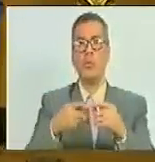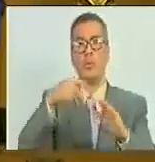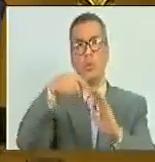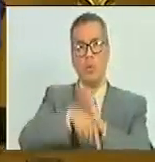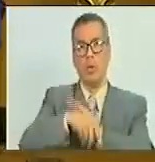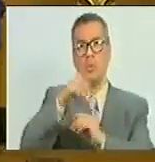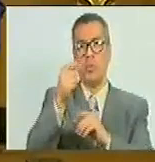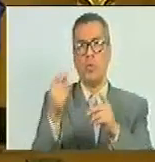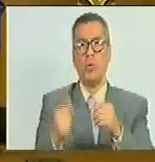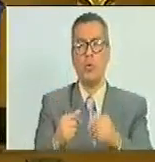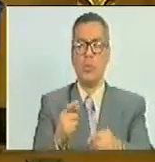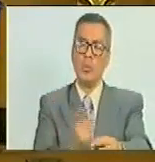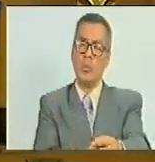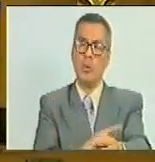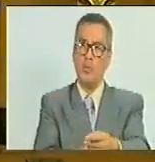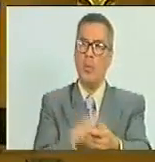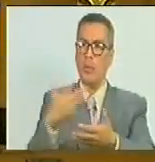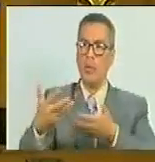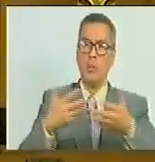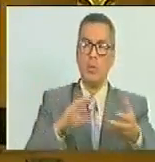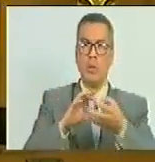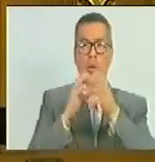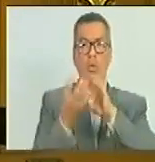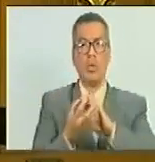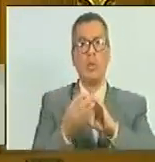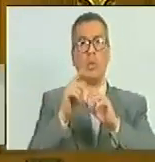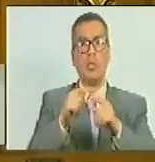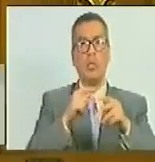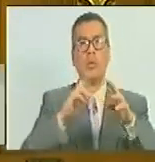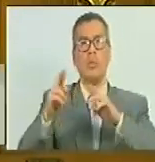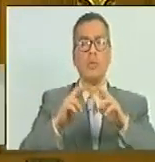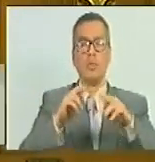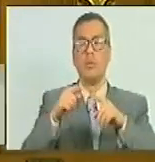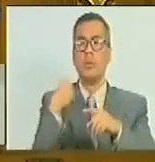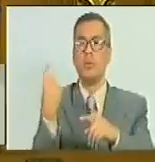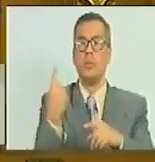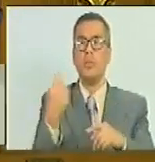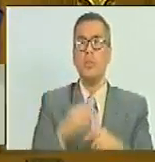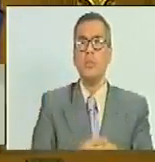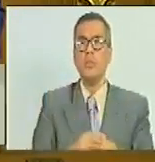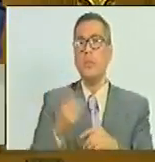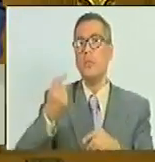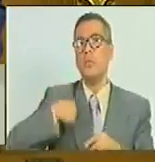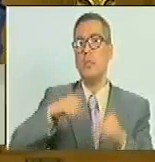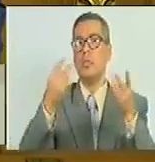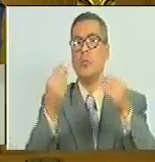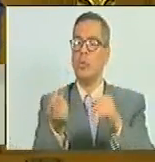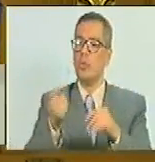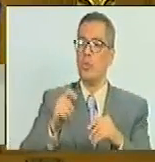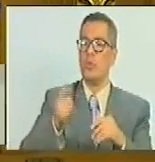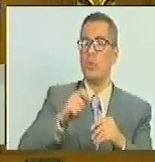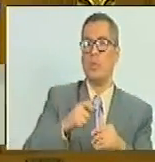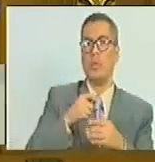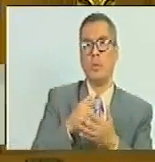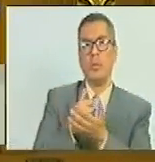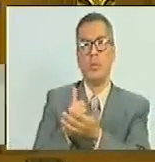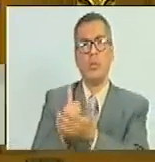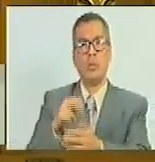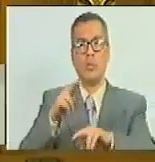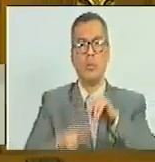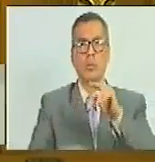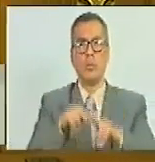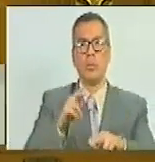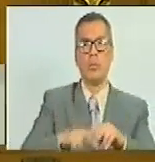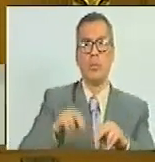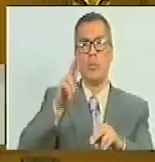Es una nación hermana con política exterior soberana e independiente, que tiene mucho que sumar y aportar a la construcción